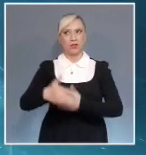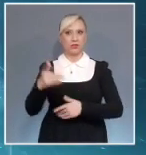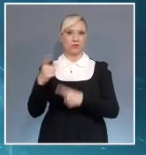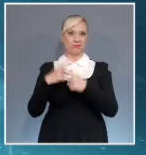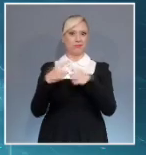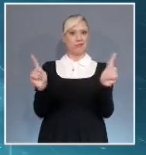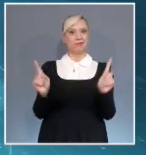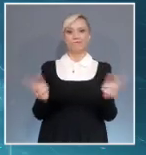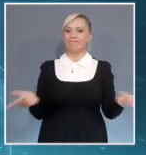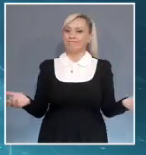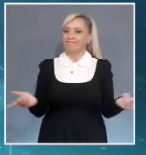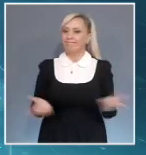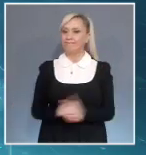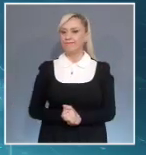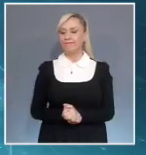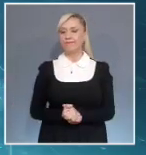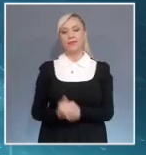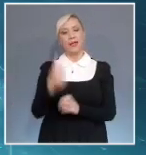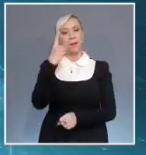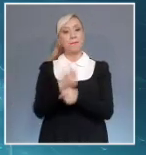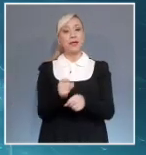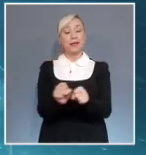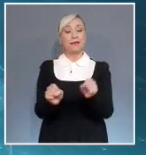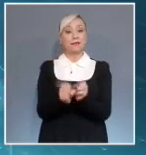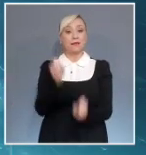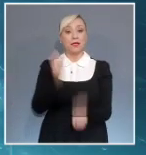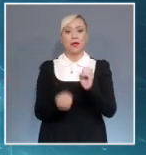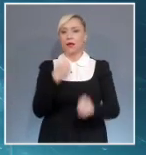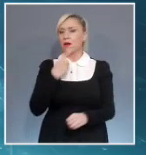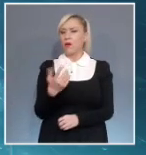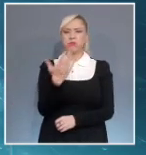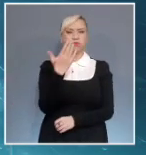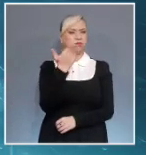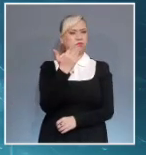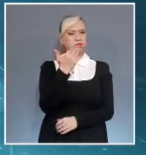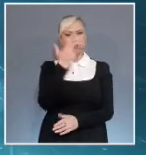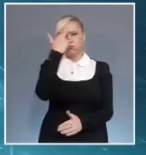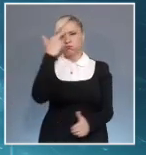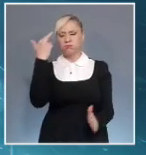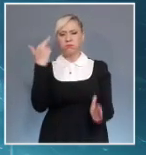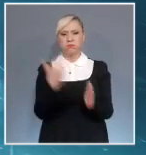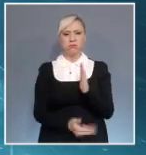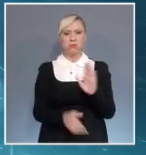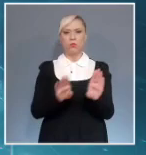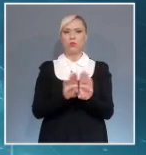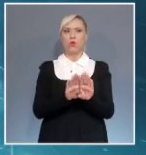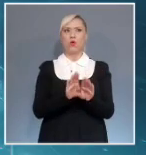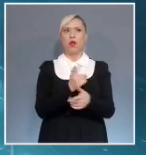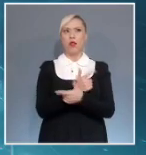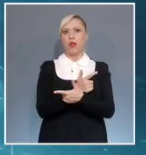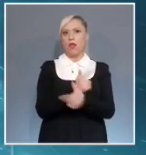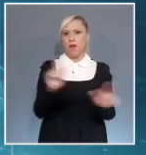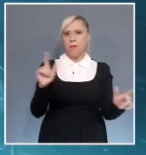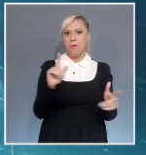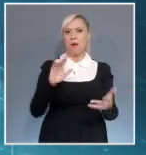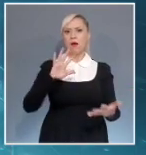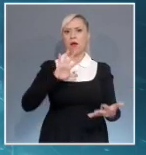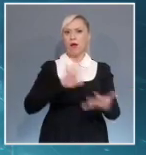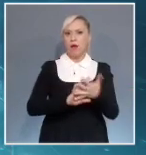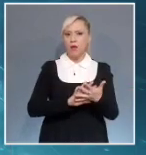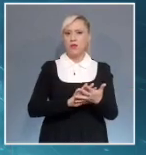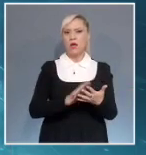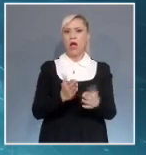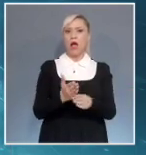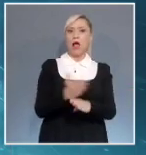La primera sala determinó que no viola el principio de reinserción social negar beneficio de libertad anticipada a